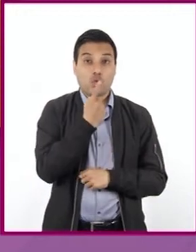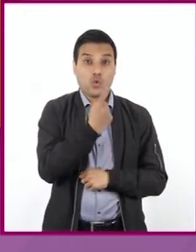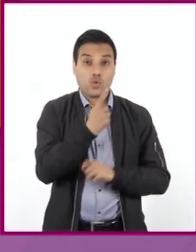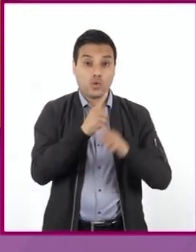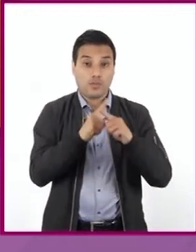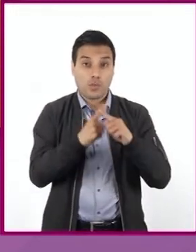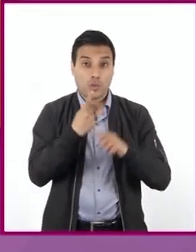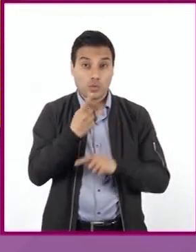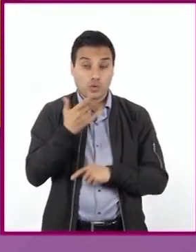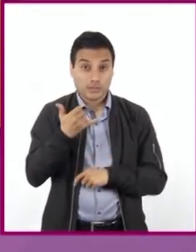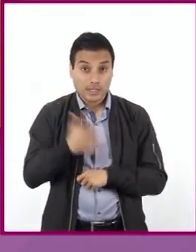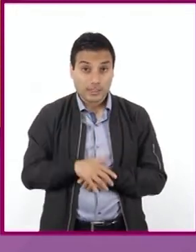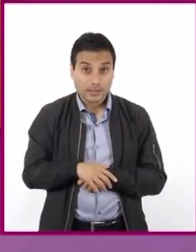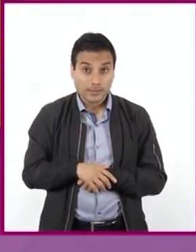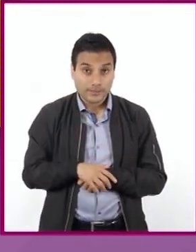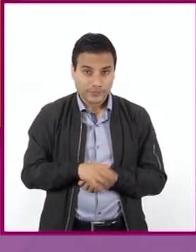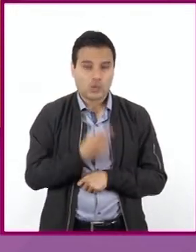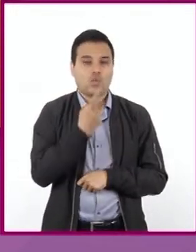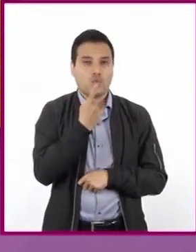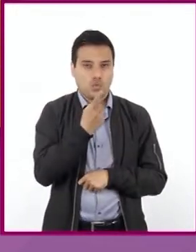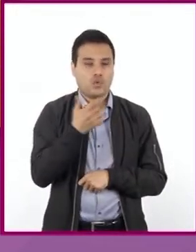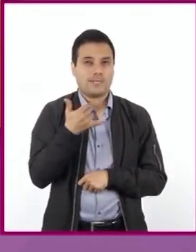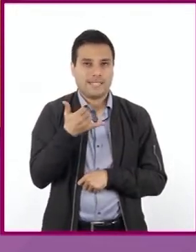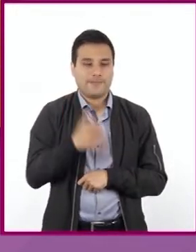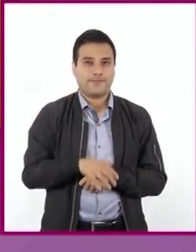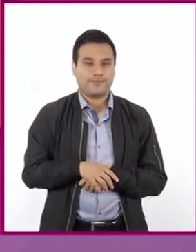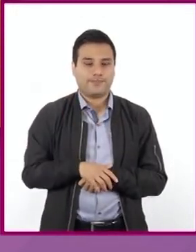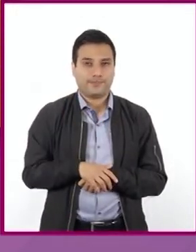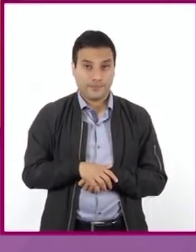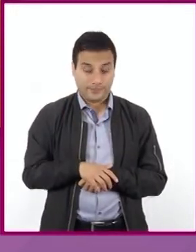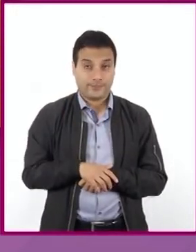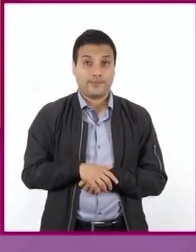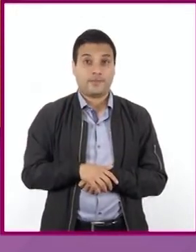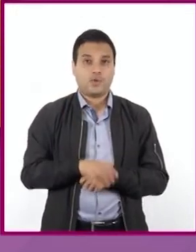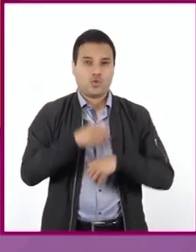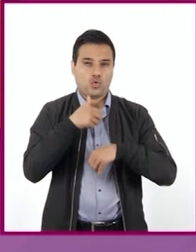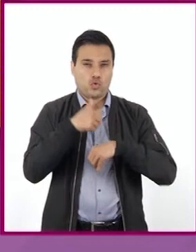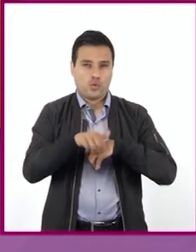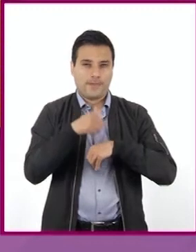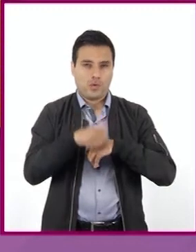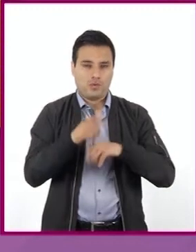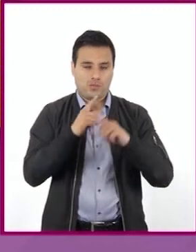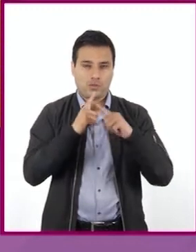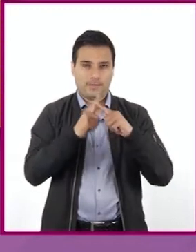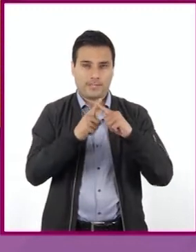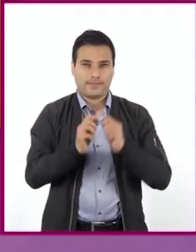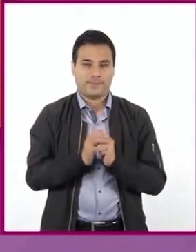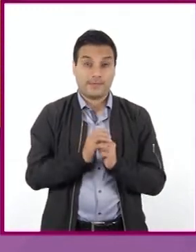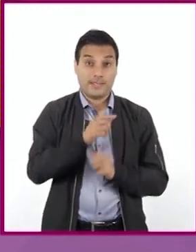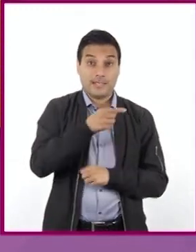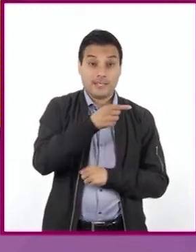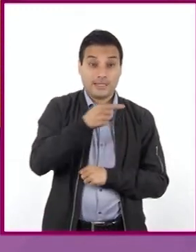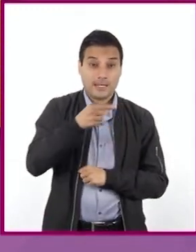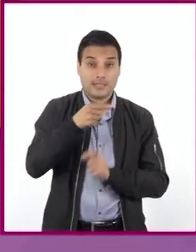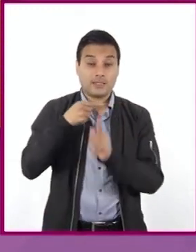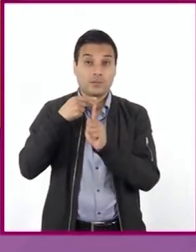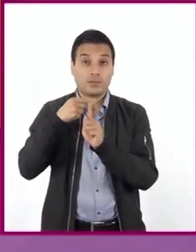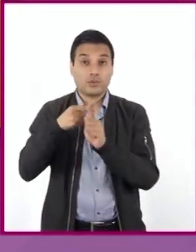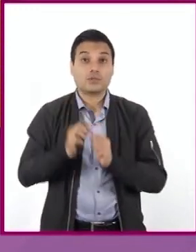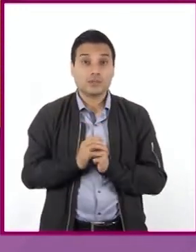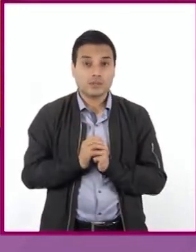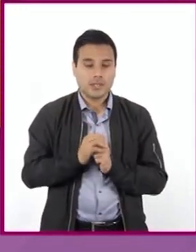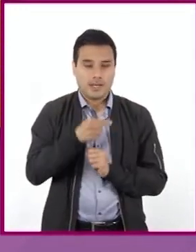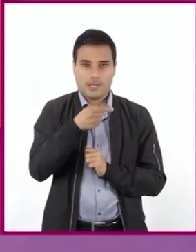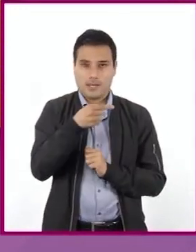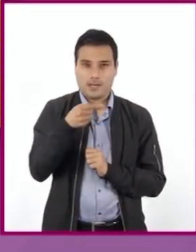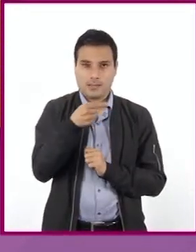1y igual a 1y. Multiplicando los términos numéricos, negativo por positivo es